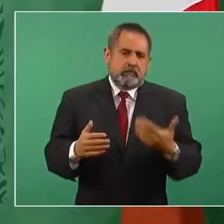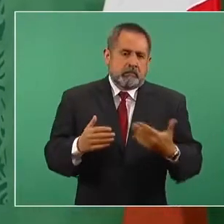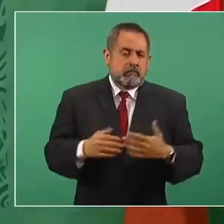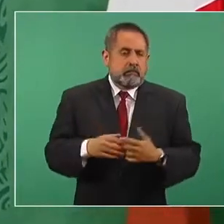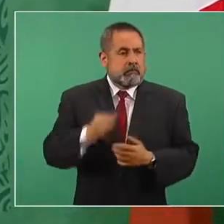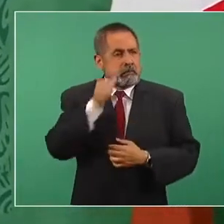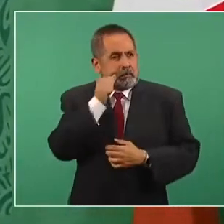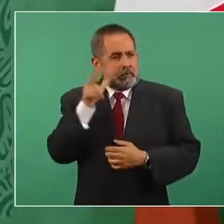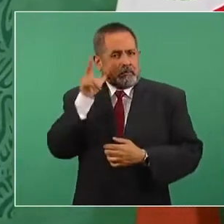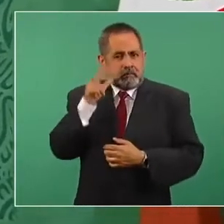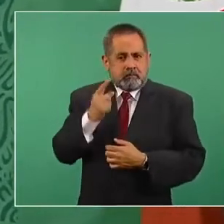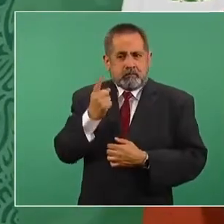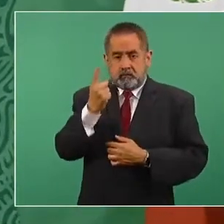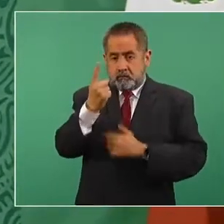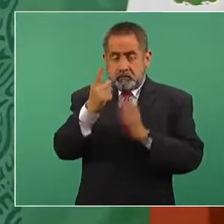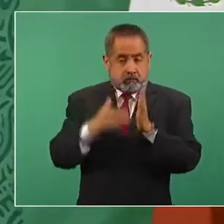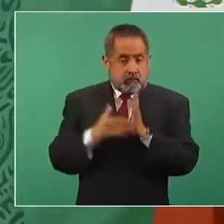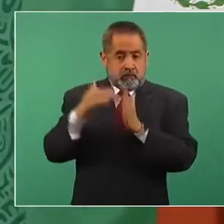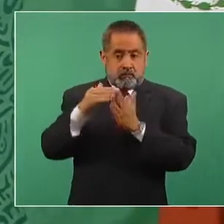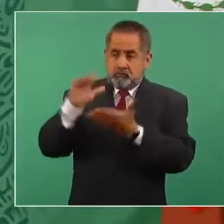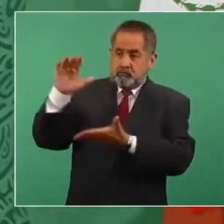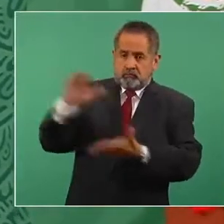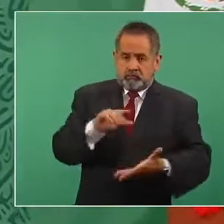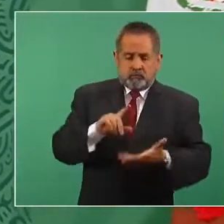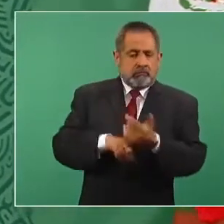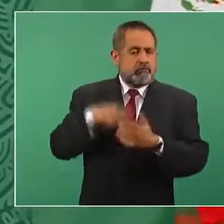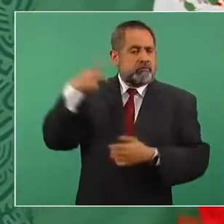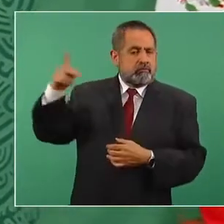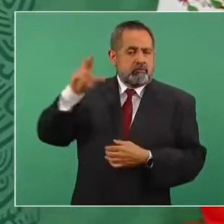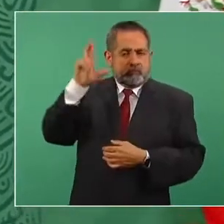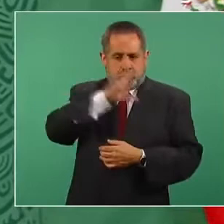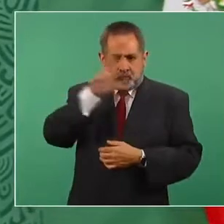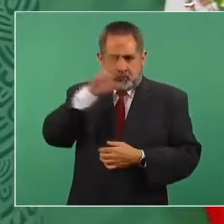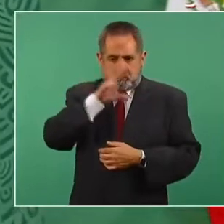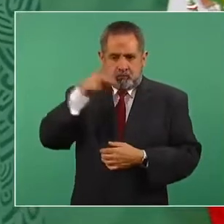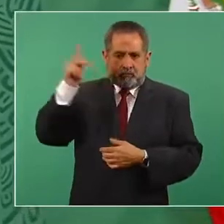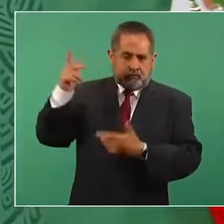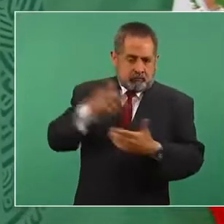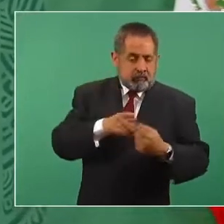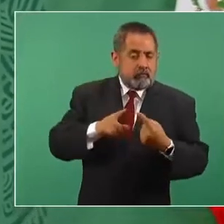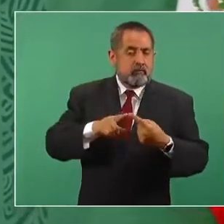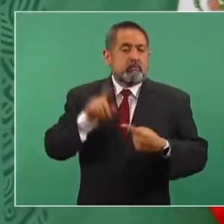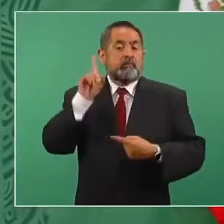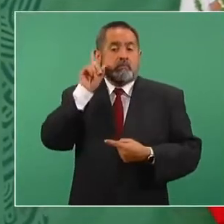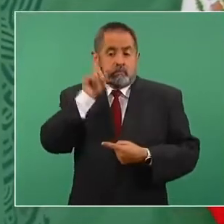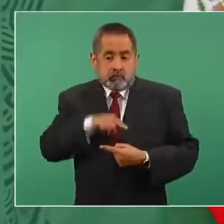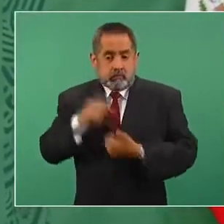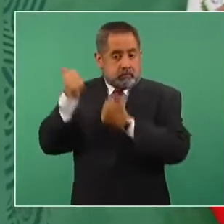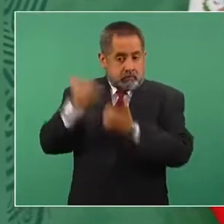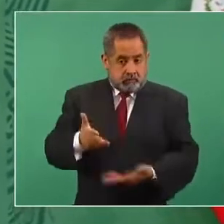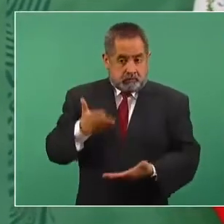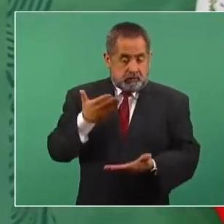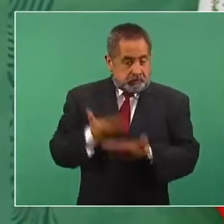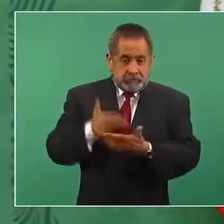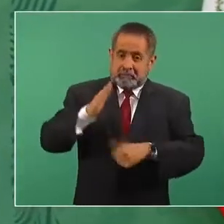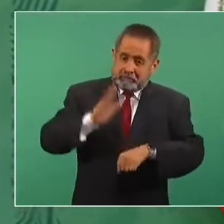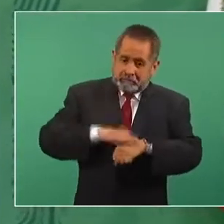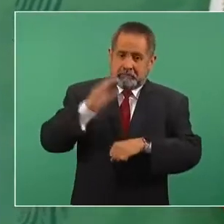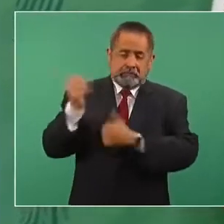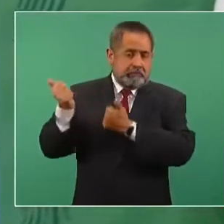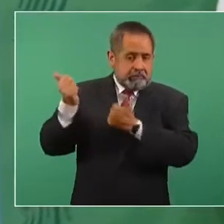Antier 1 millón de Sputnik, mañana llegan más,